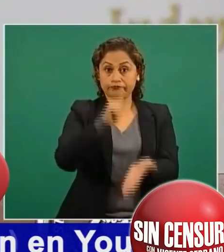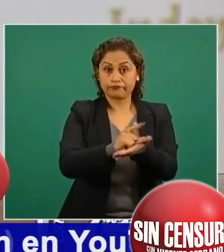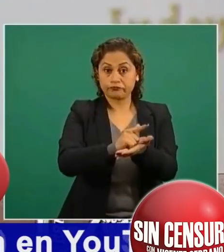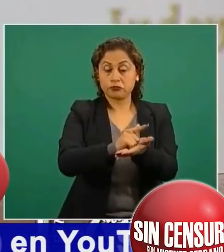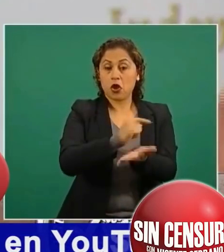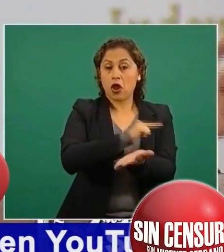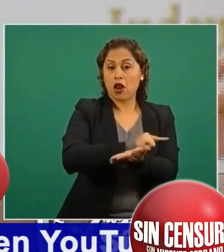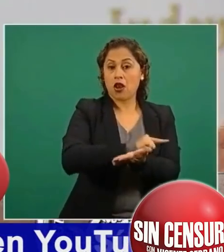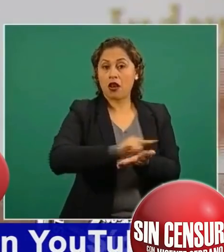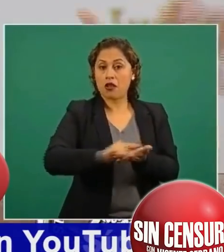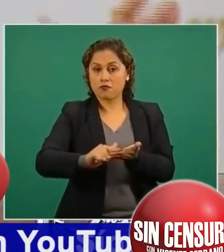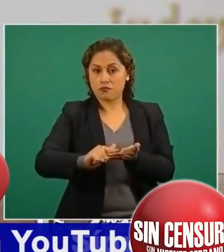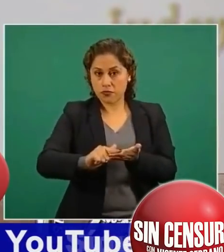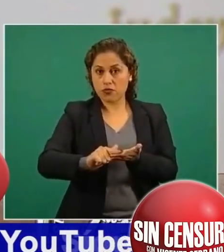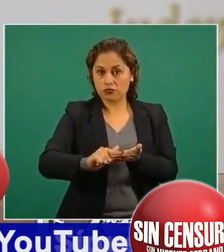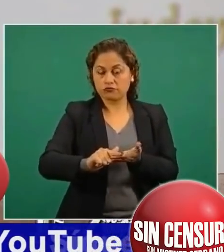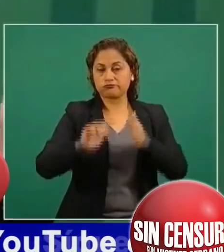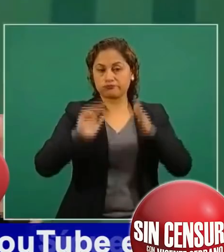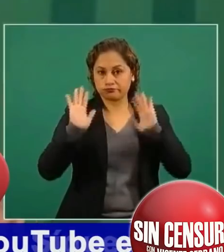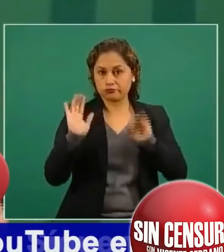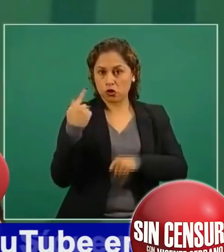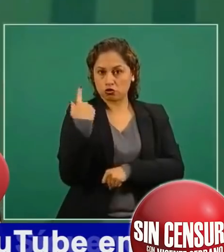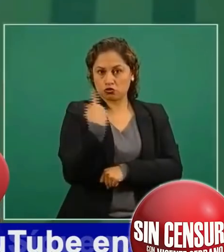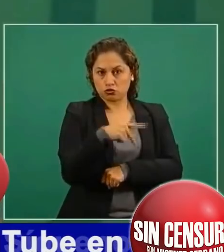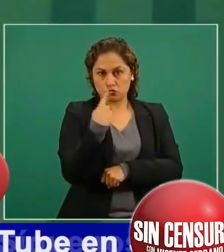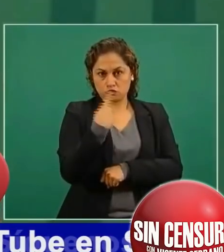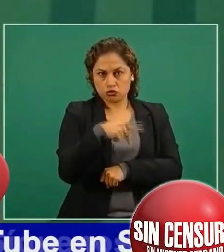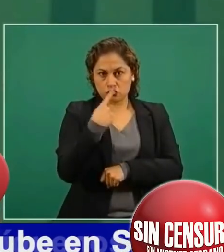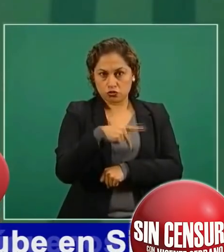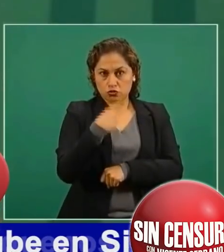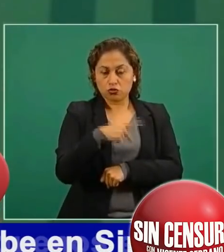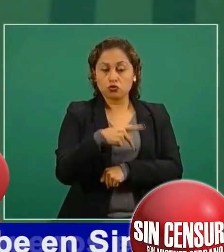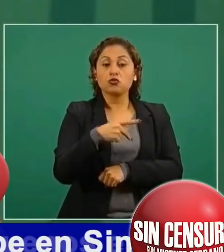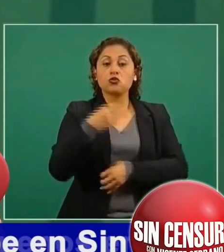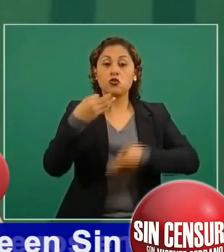Este es el proceso. Al final,